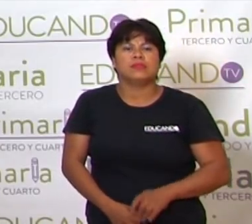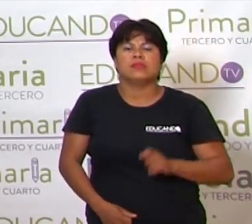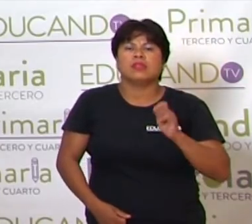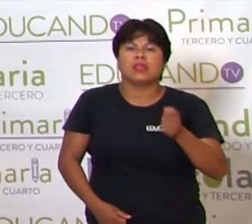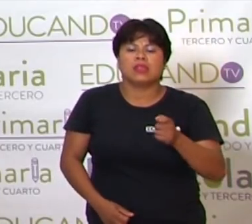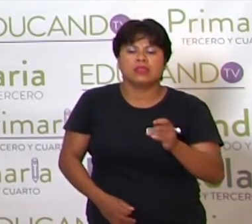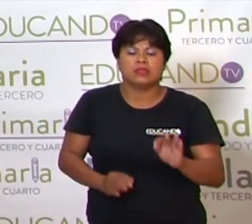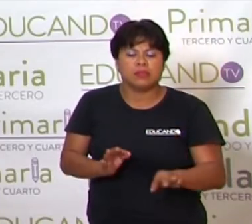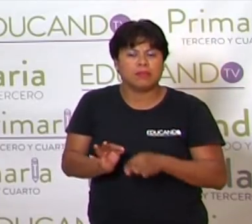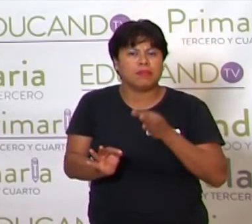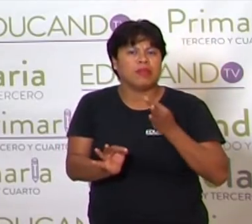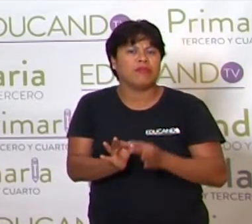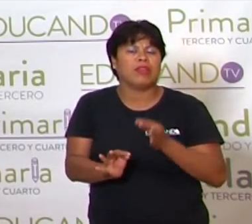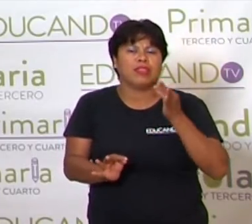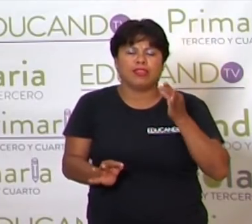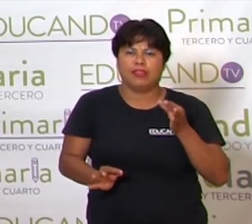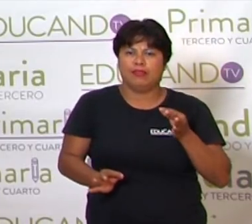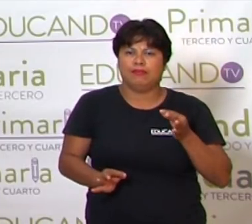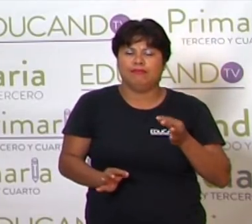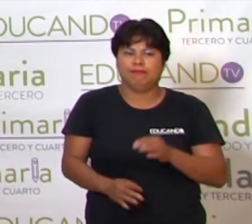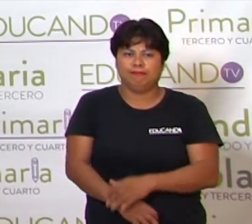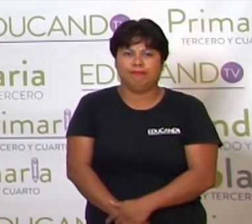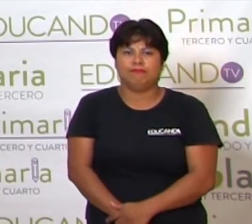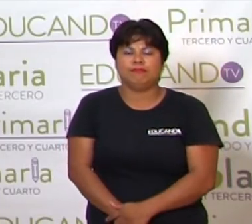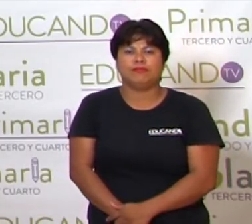es perfecto